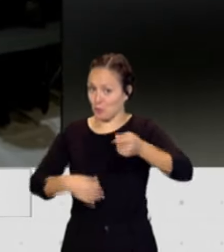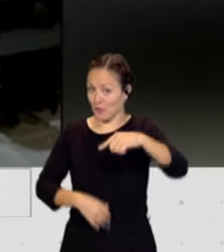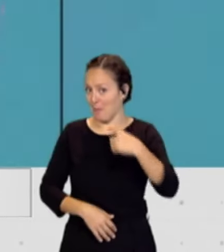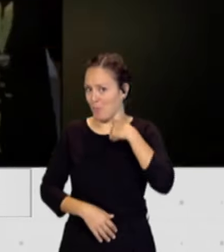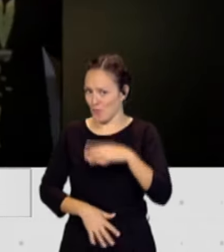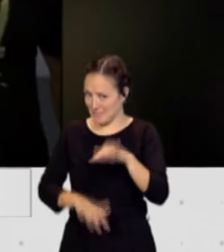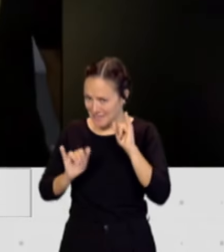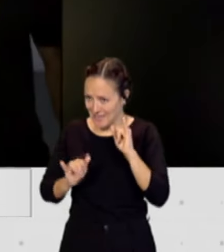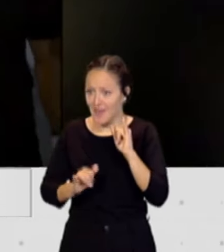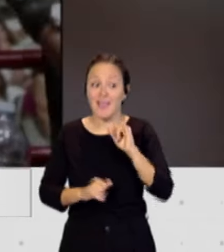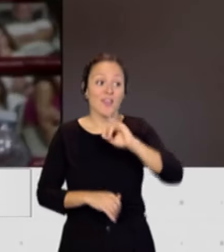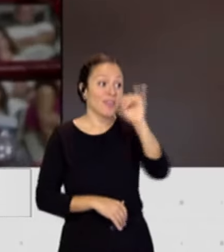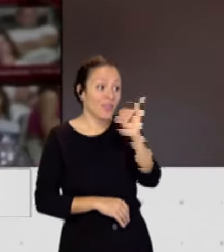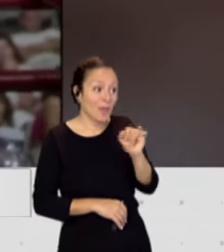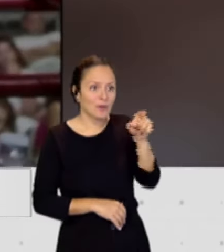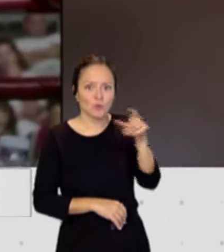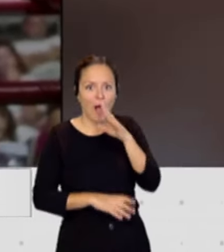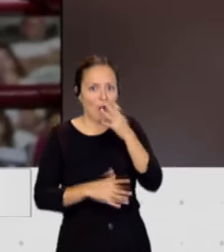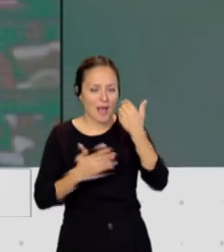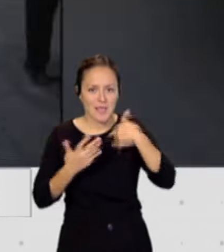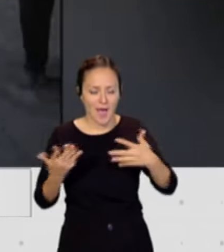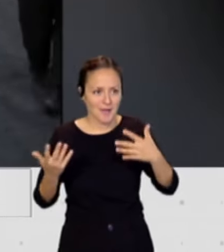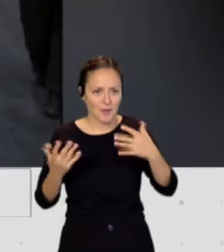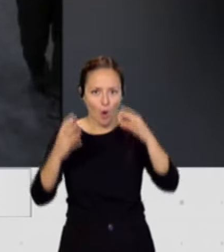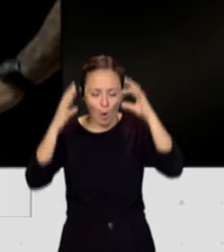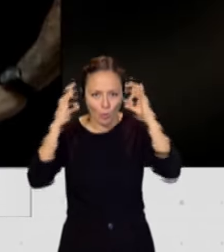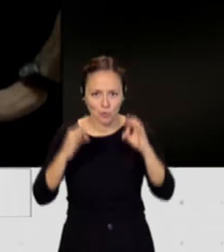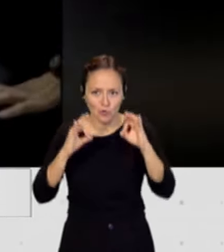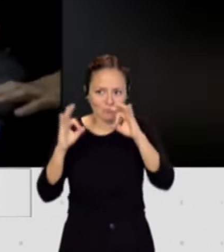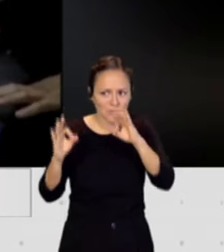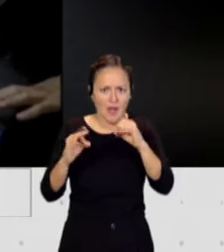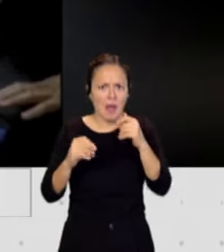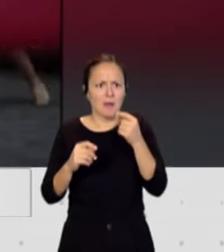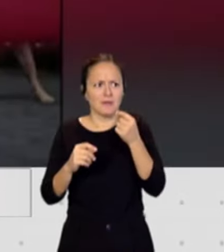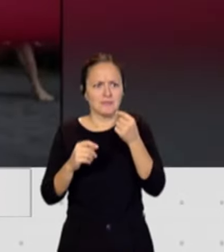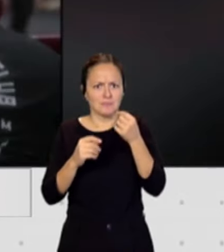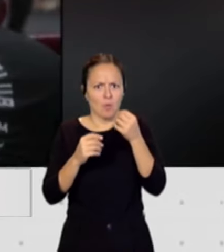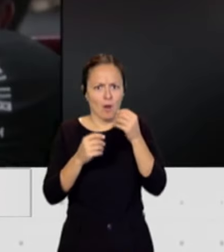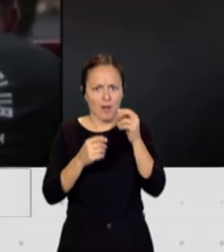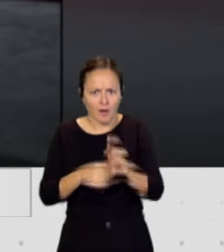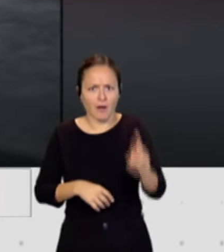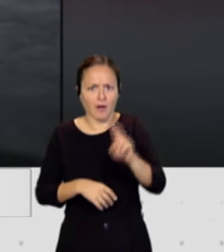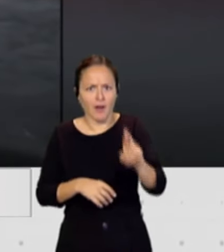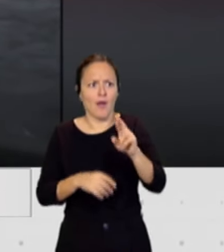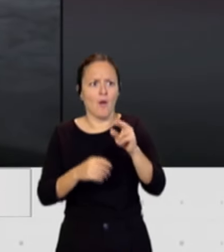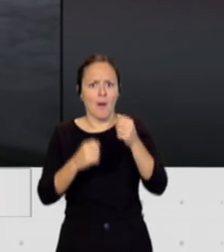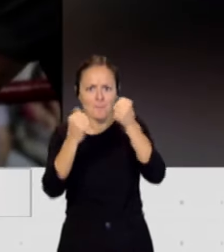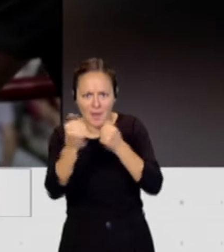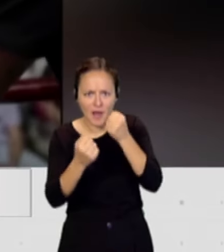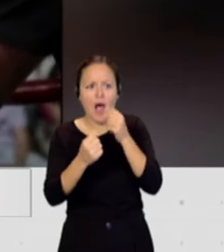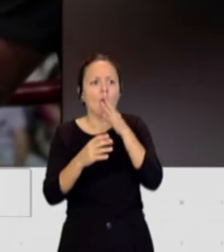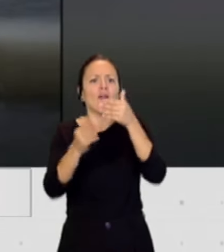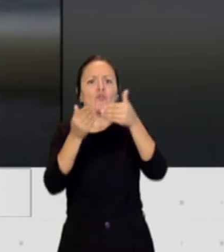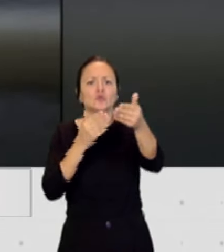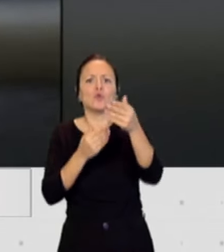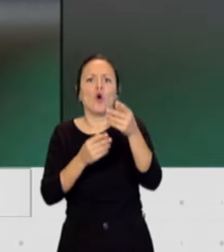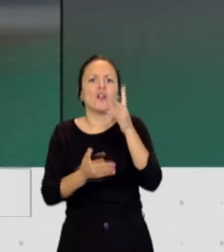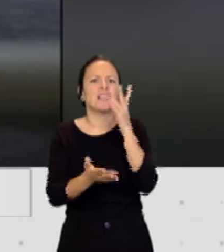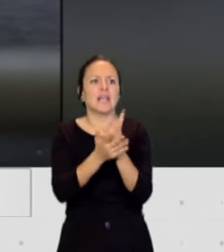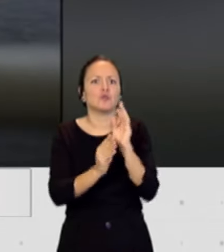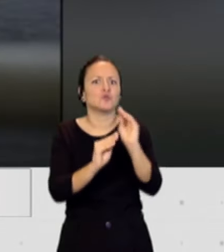Seven estás inmerso no casi cada poquito Te vemos peleando Cuáles son también tus próximos retos Bueno yo espero que después de esta pelea venga algo